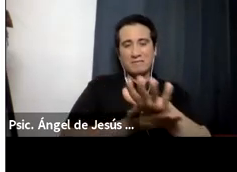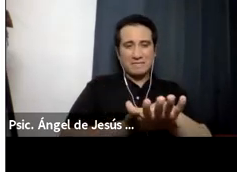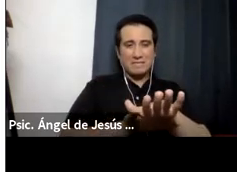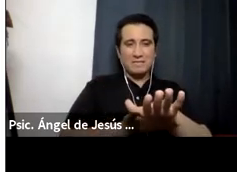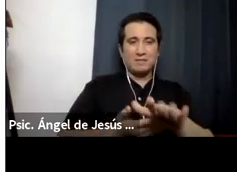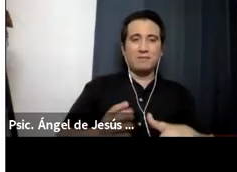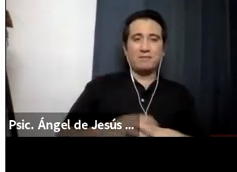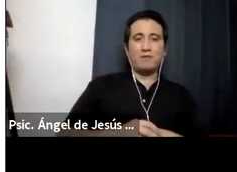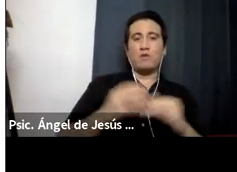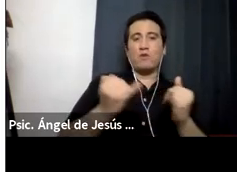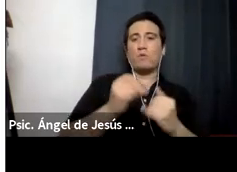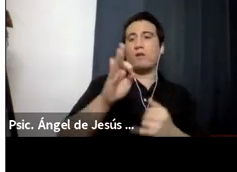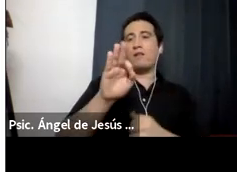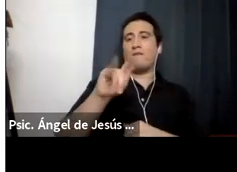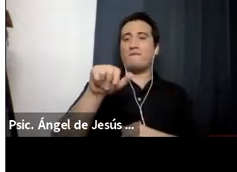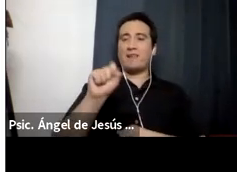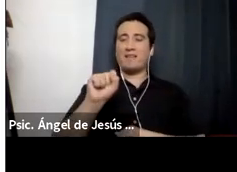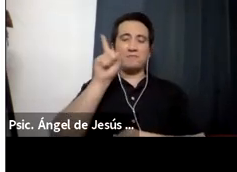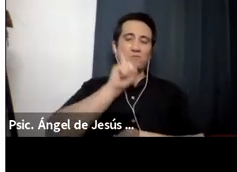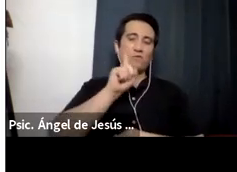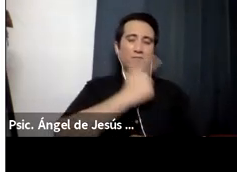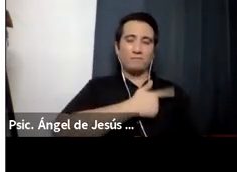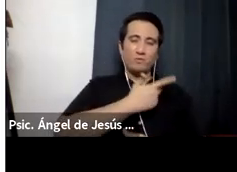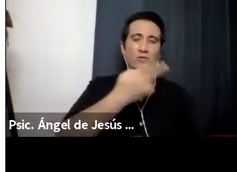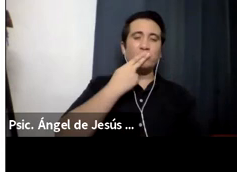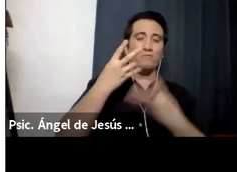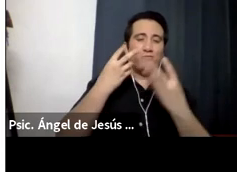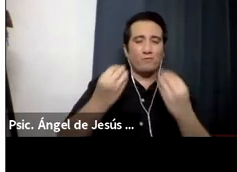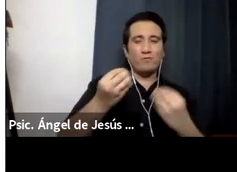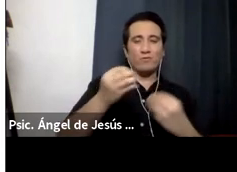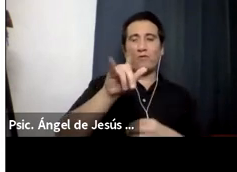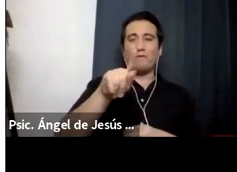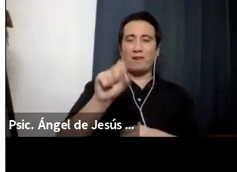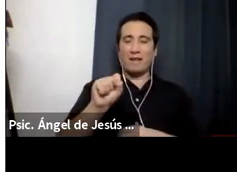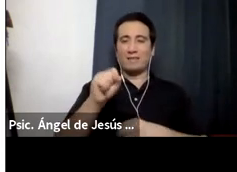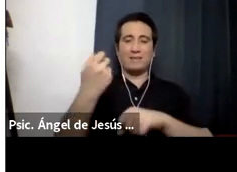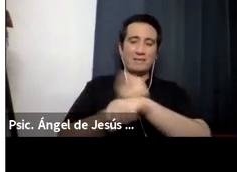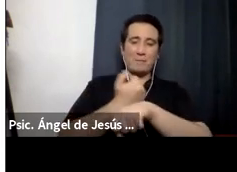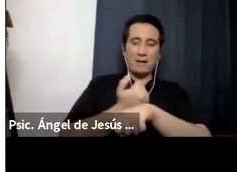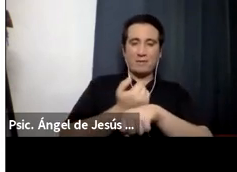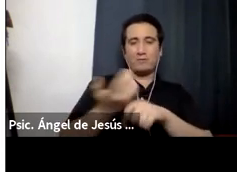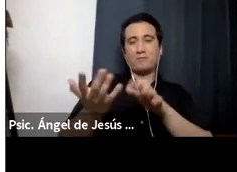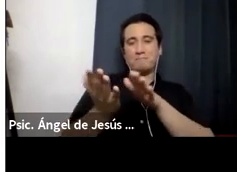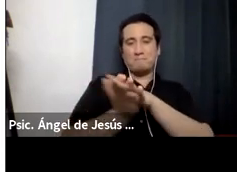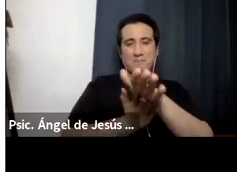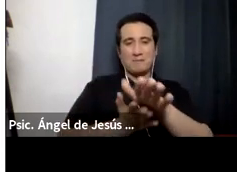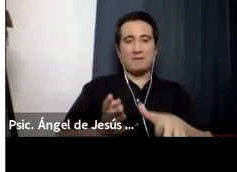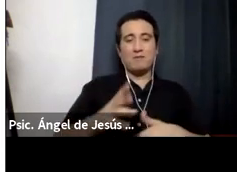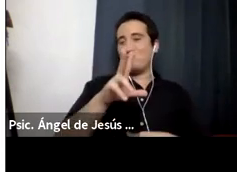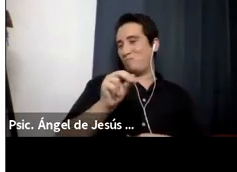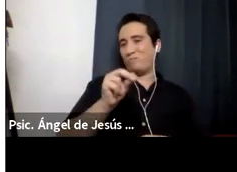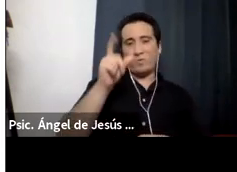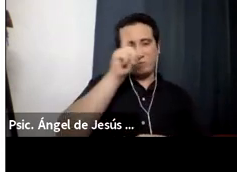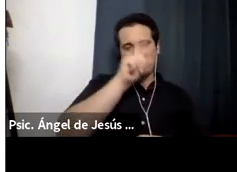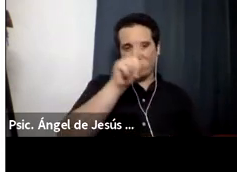flats, ¿no? Que de repente a las mujeres nos gusta usar mucho los flats, ¿no? Los zapatos que son muy, muy pegaditos al piso. Tampoco son muy recomendables porque